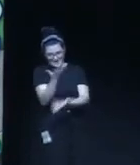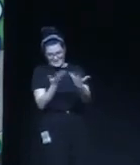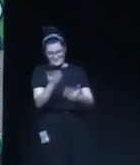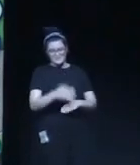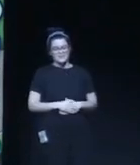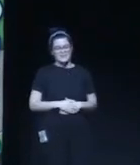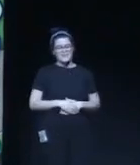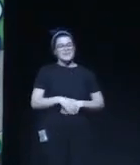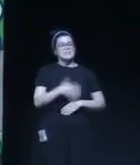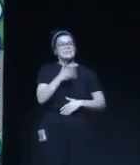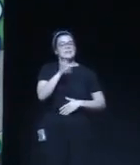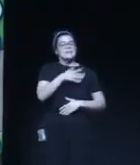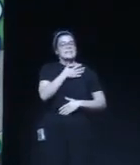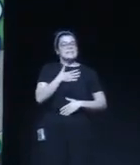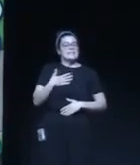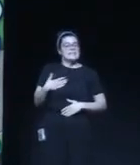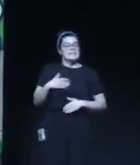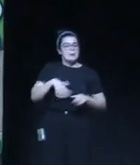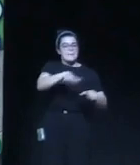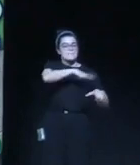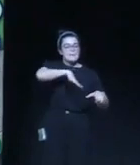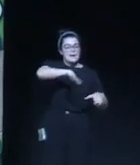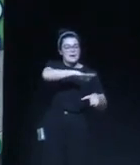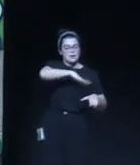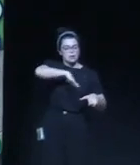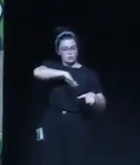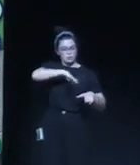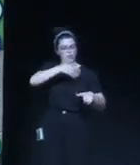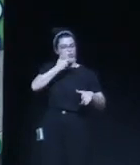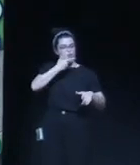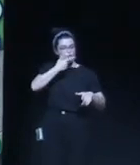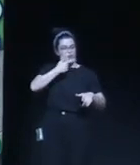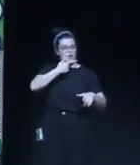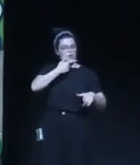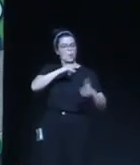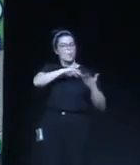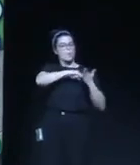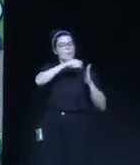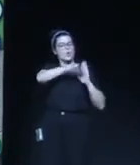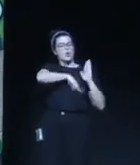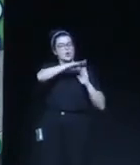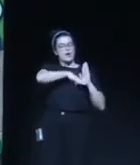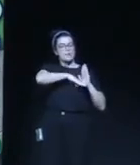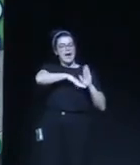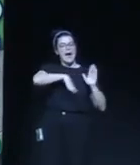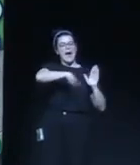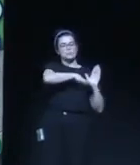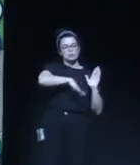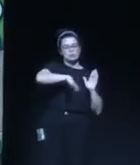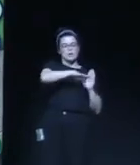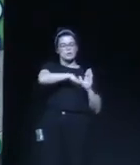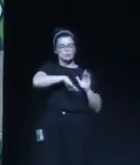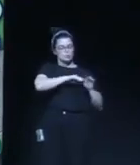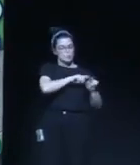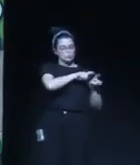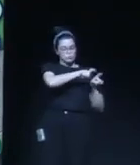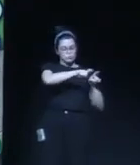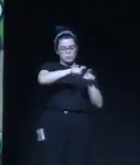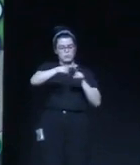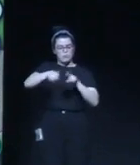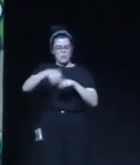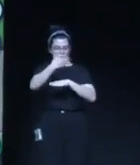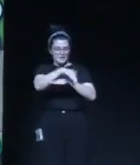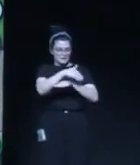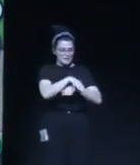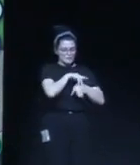quiera descubrir los barrios, La Cuarriaga, Auzo Sauso, un programa en el que se pasea por la memoria histórica del barrio, por las calles,